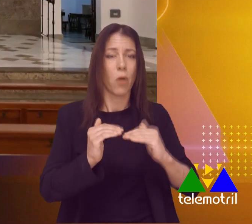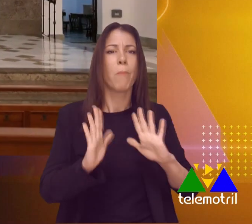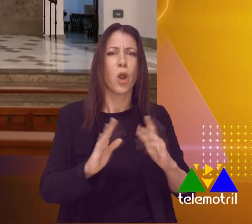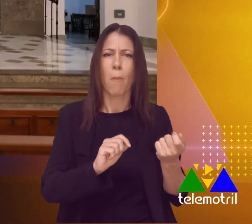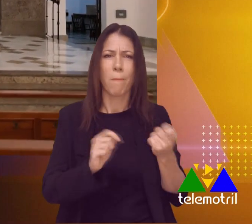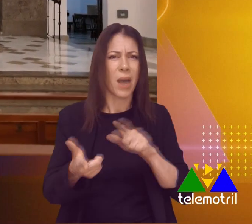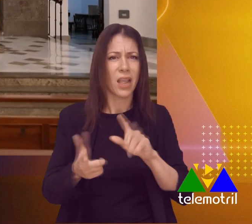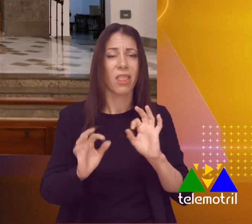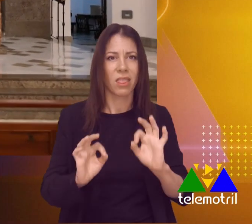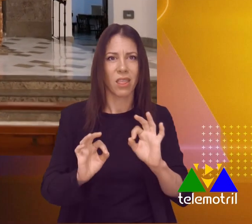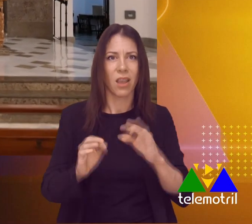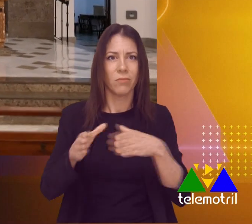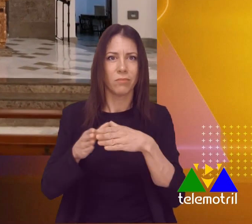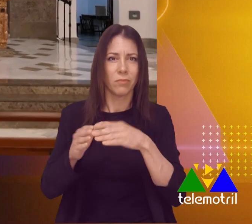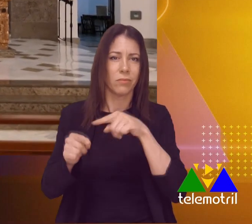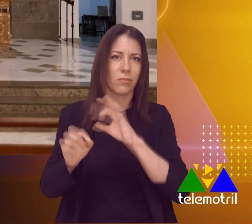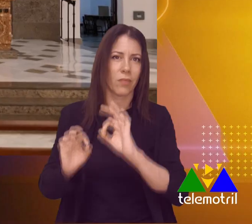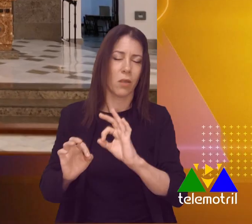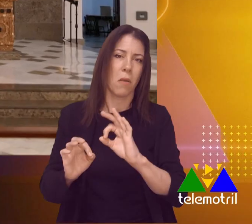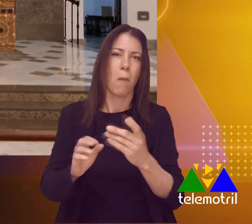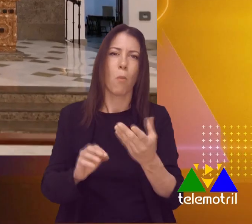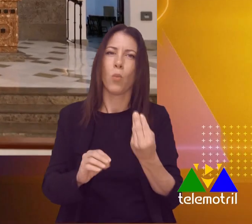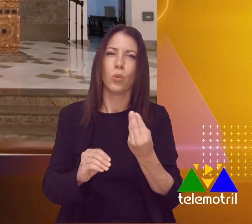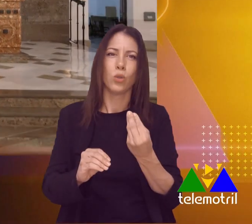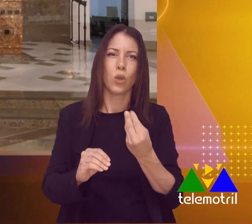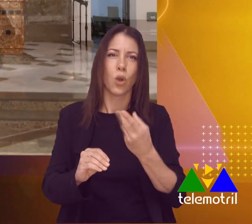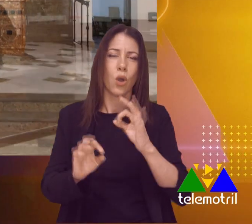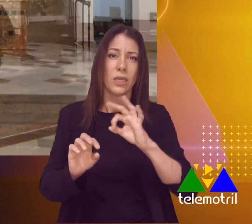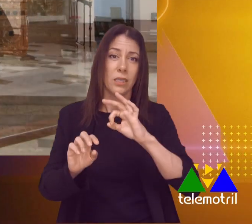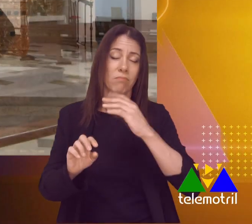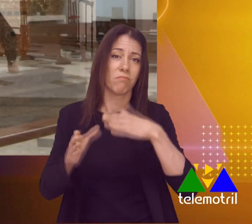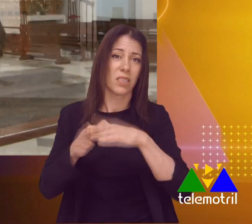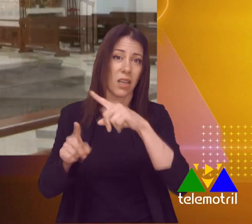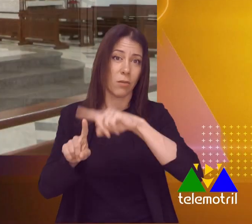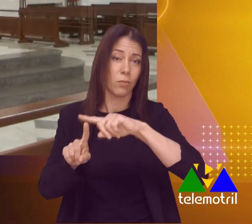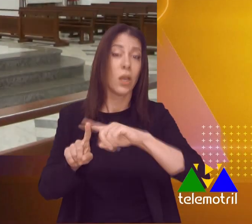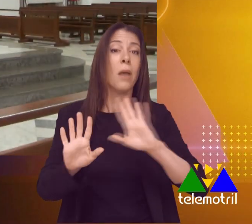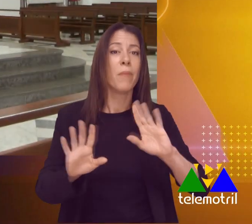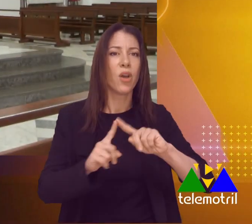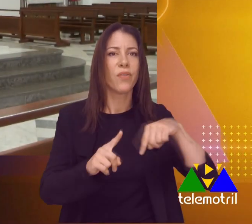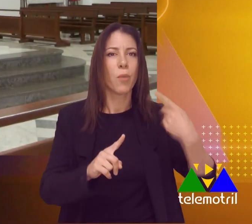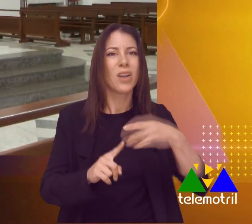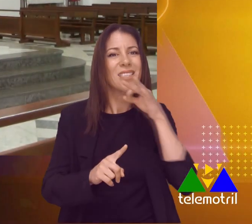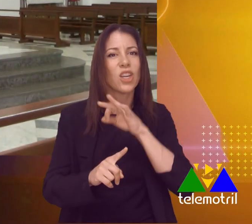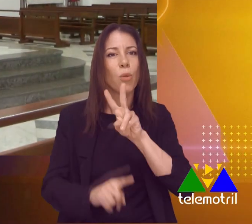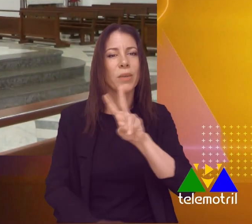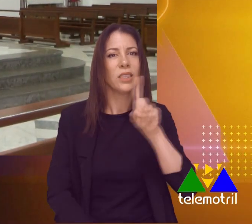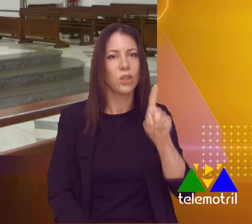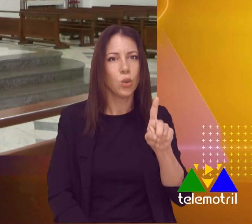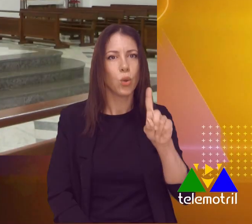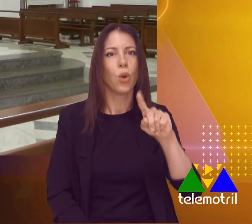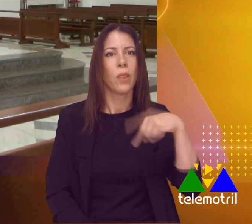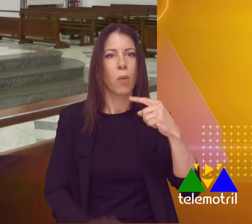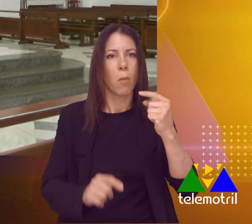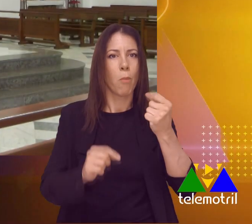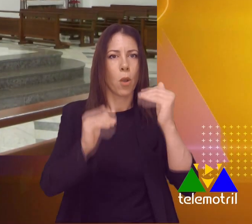muchísimo a Santa María de la Alhambra. Es decir, se parecería muchísimo a Santa María. Después, a principios del siglo XXI, ha sido rebajado